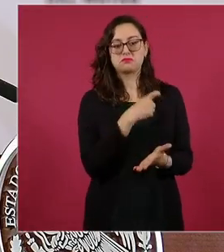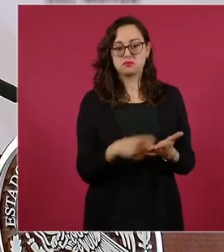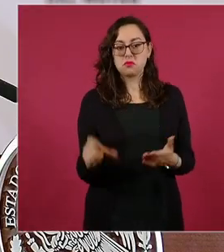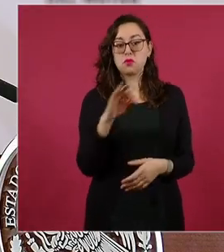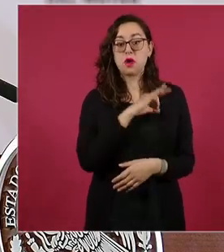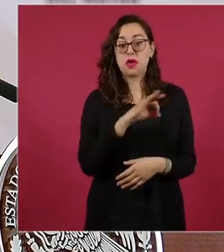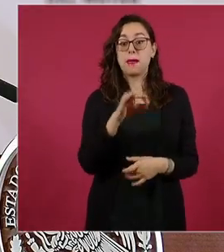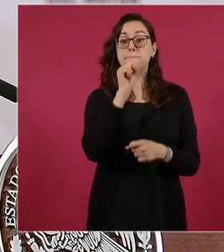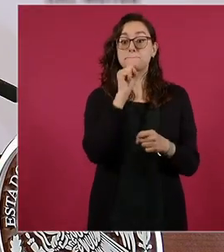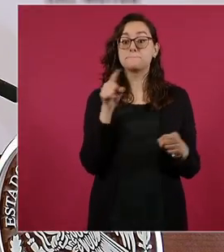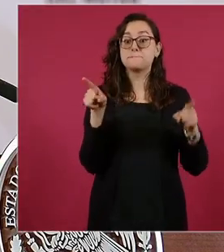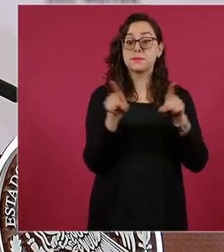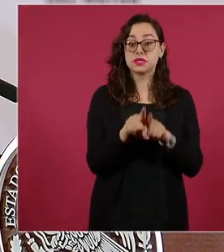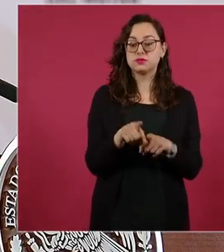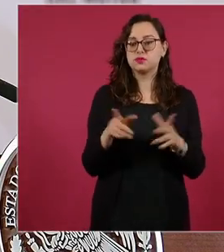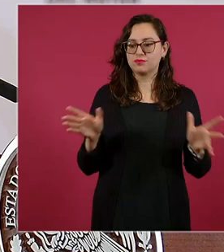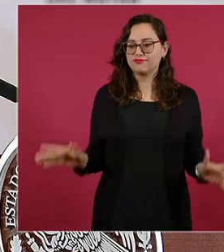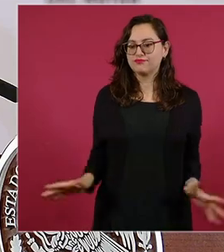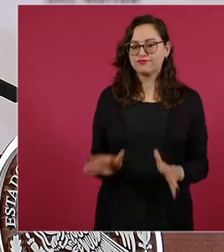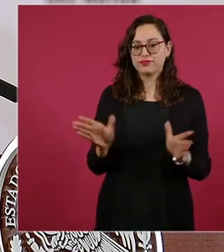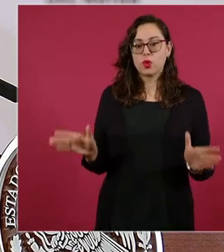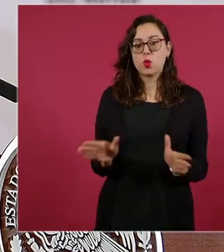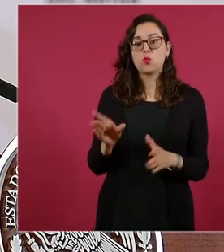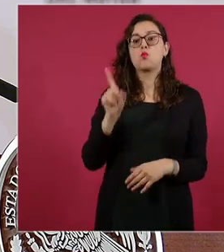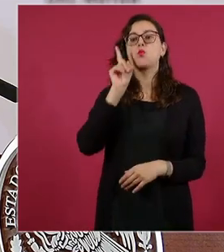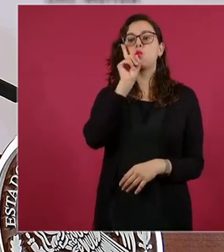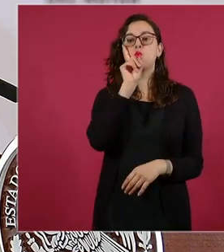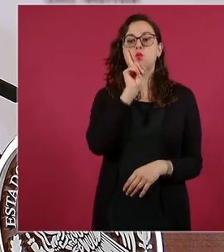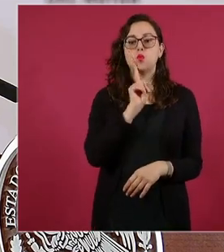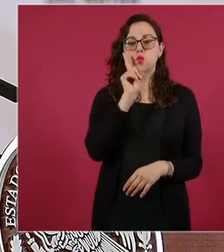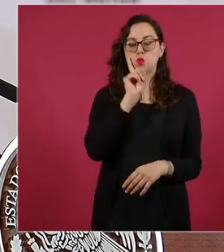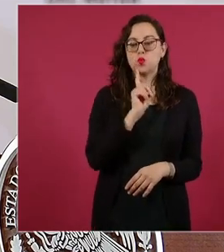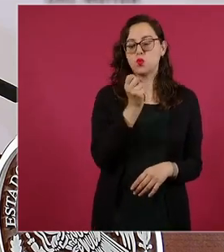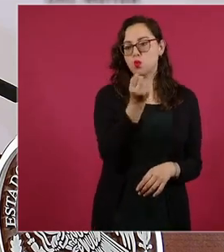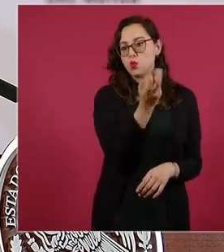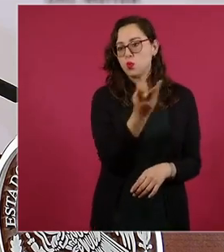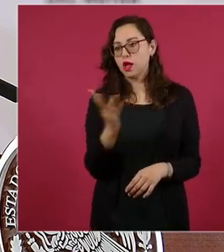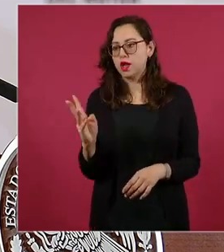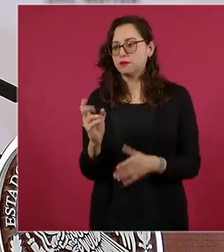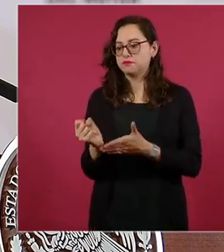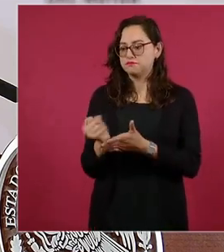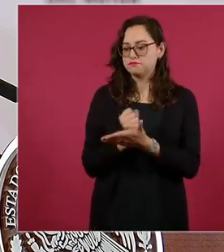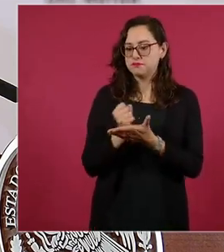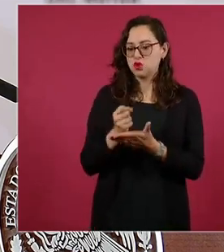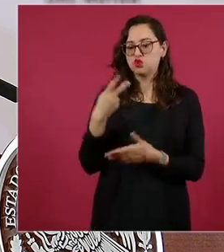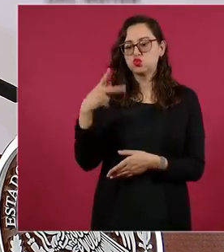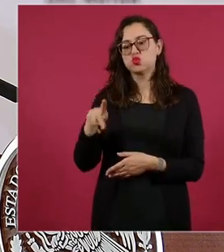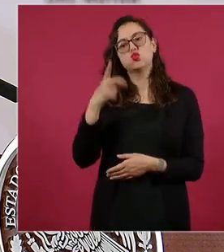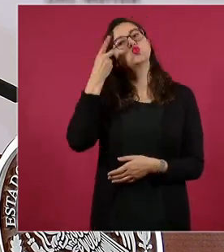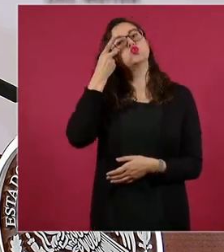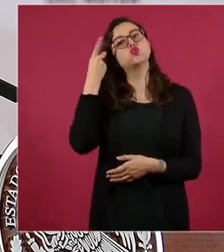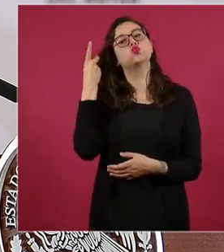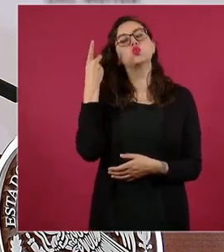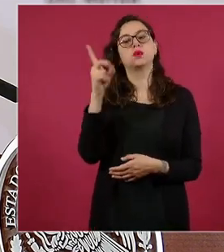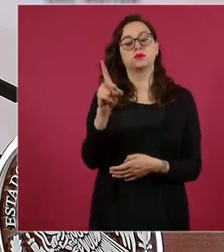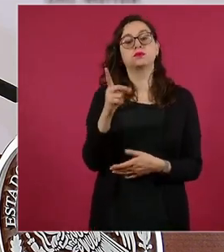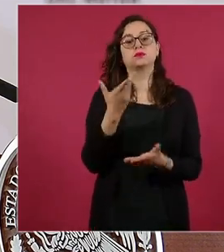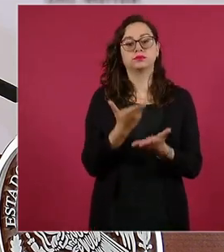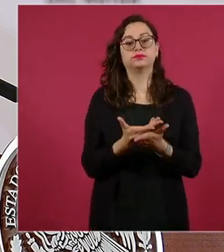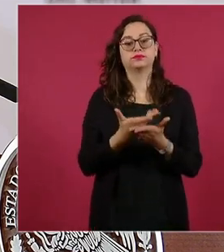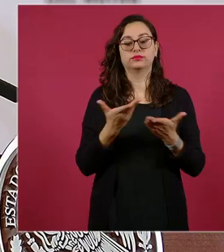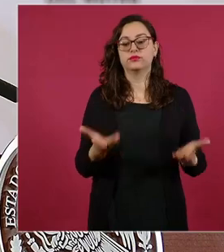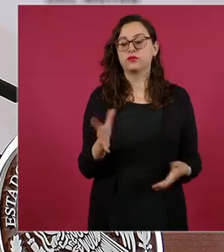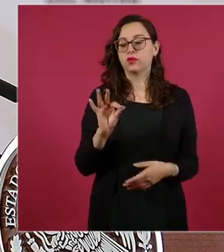mujeres sean quienes sean titulares de los créditos. Hoy 41 por ciento de los créditos del Infonavit son para